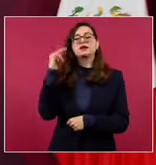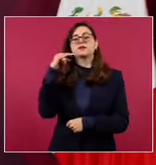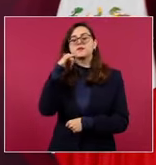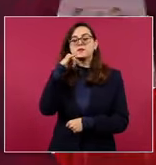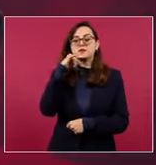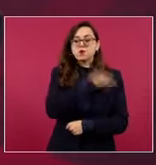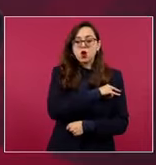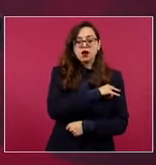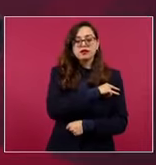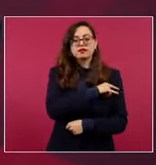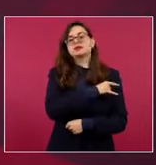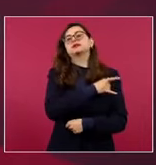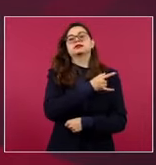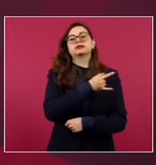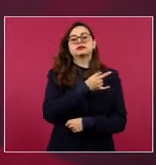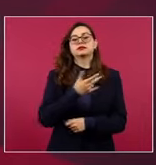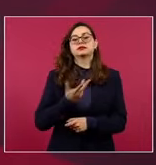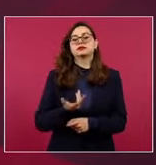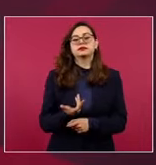hablando